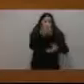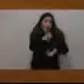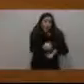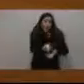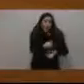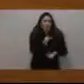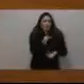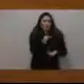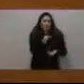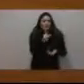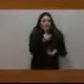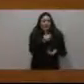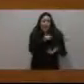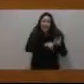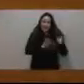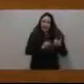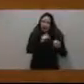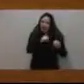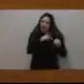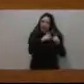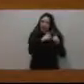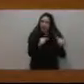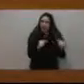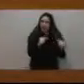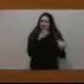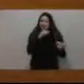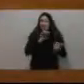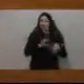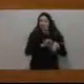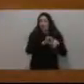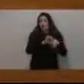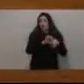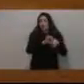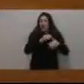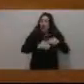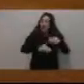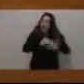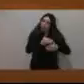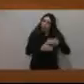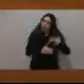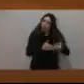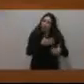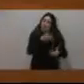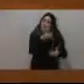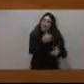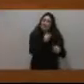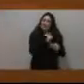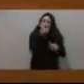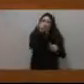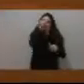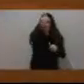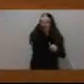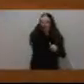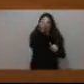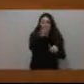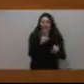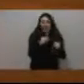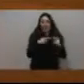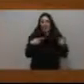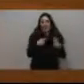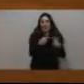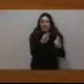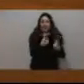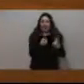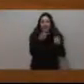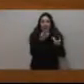especialmente en esta región, en función de la evolución y de las expectativas de consumo legal. Yo no sé ahora mismo si usted es economista